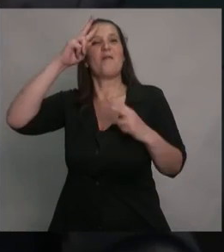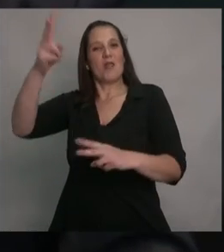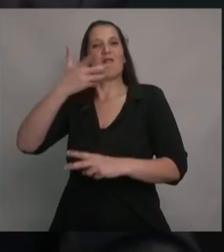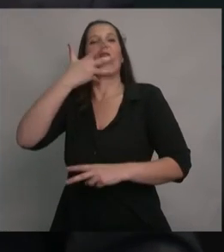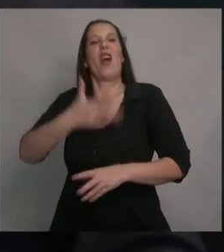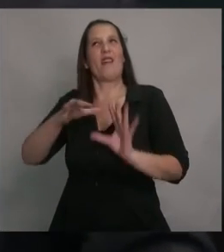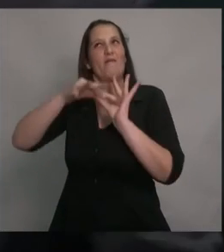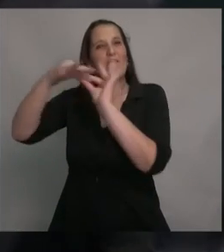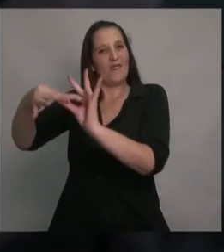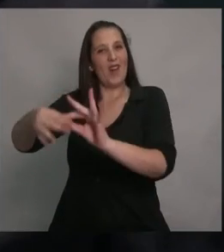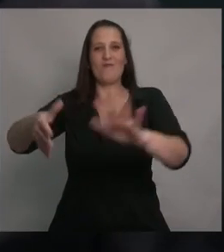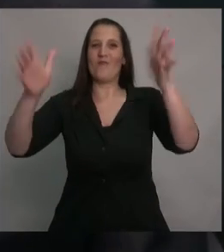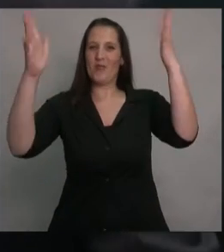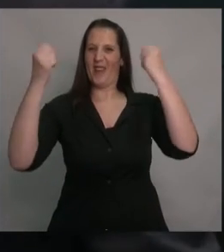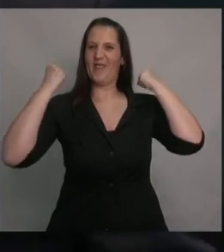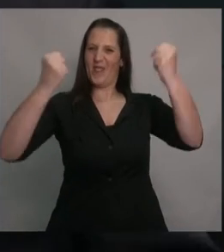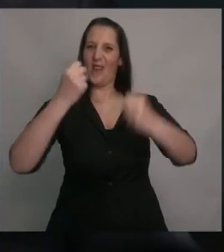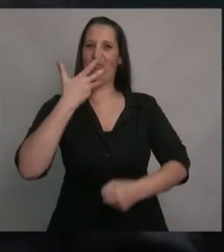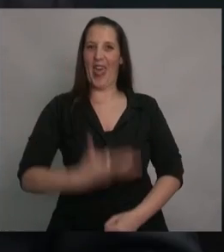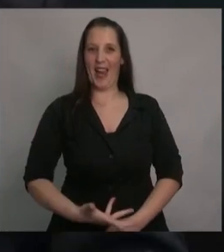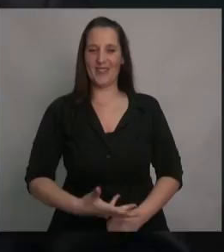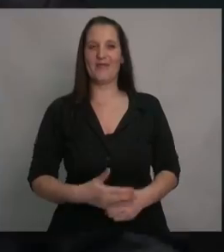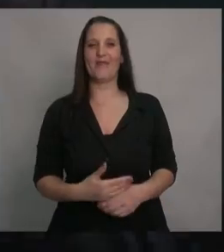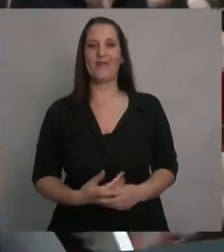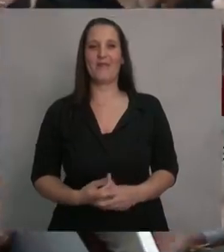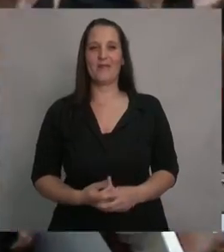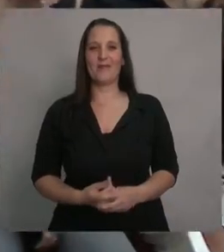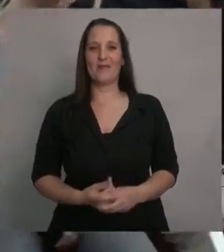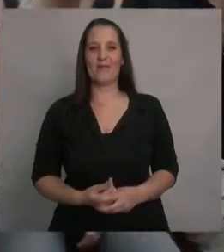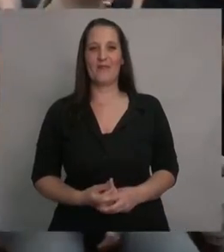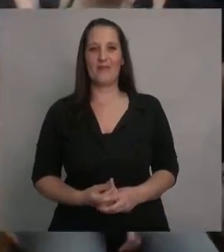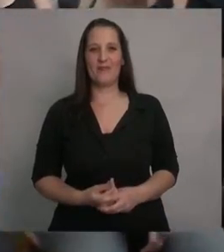Muchísimas gracias. ¡Viva Fidel! ¡Viva! Gracias.